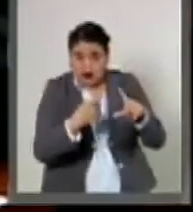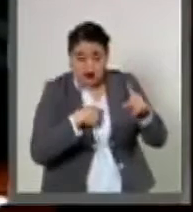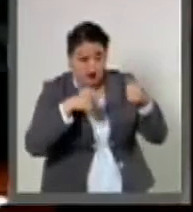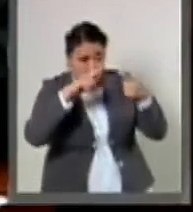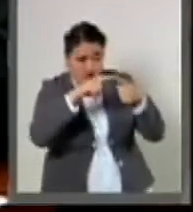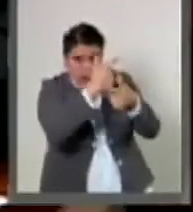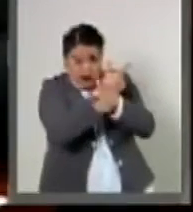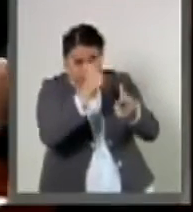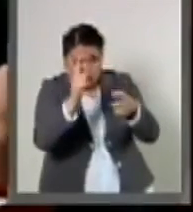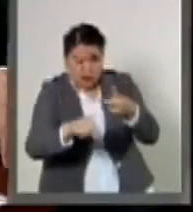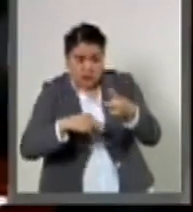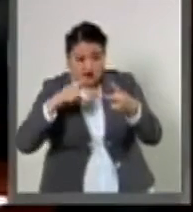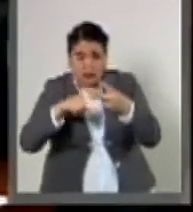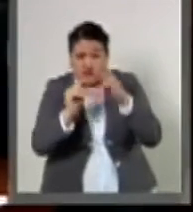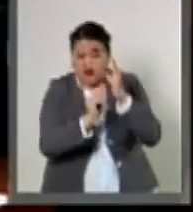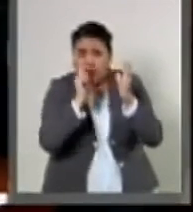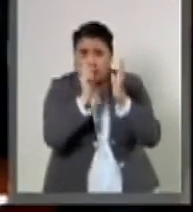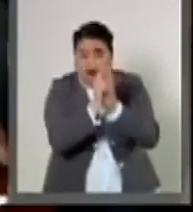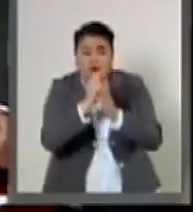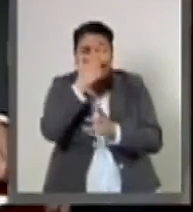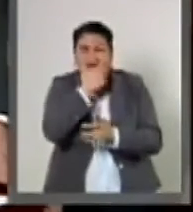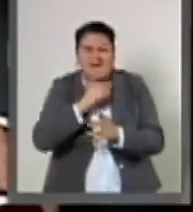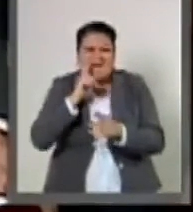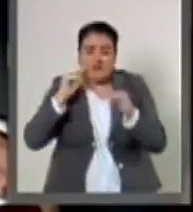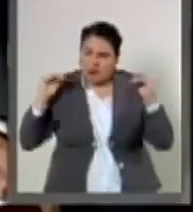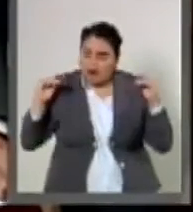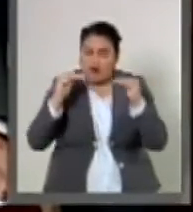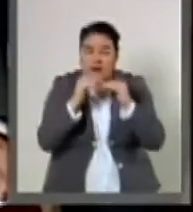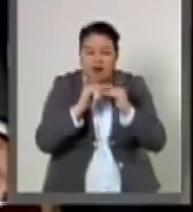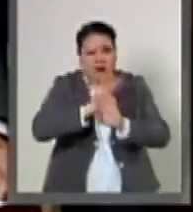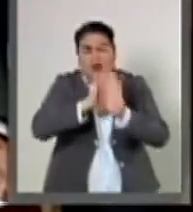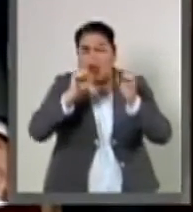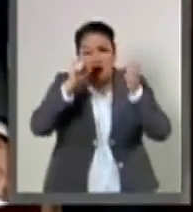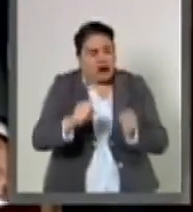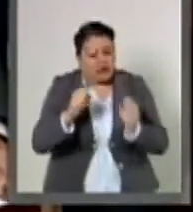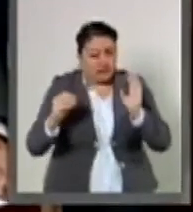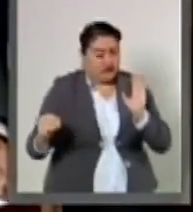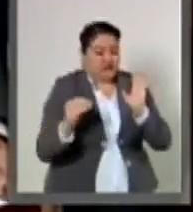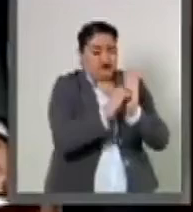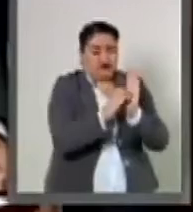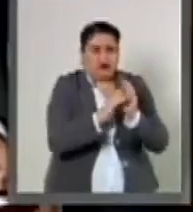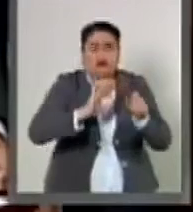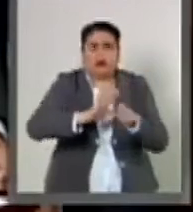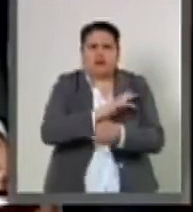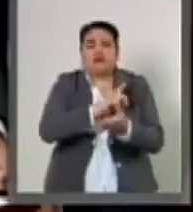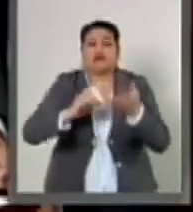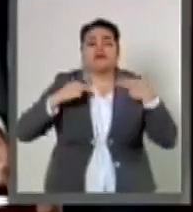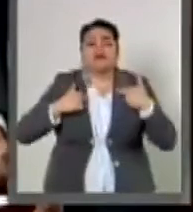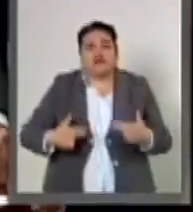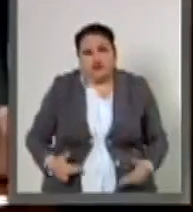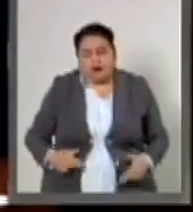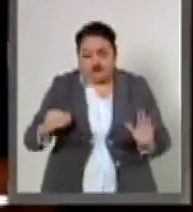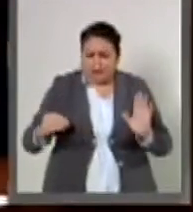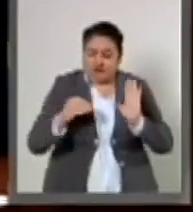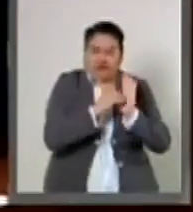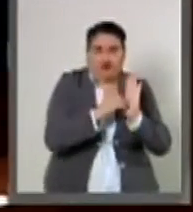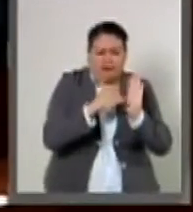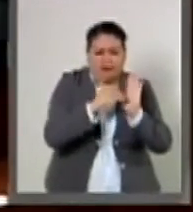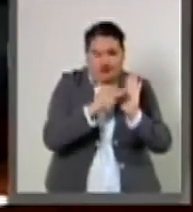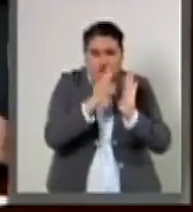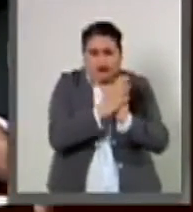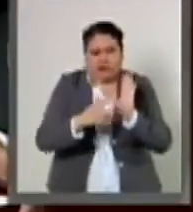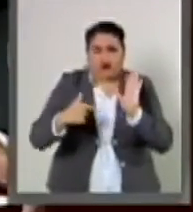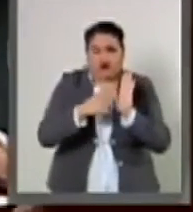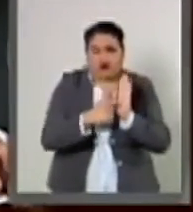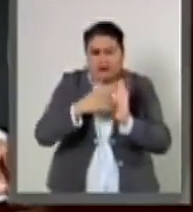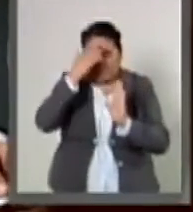encuentran garantizadas en razón del reconocimiento que se hace de los derechos humanos. De manera particular,